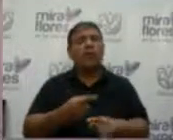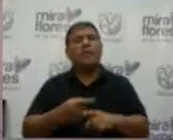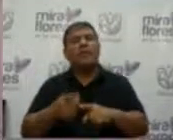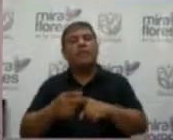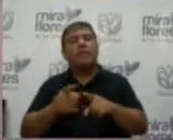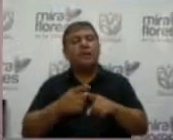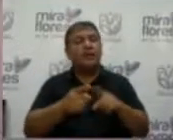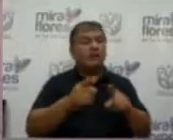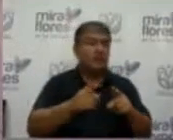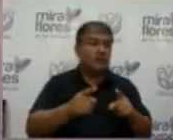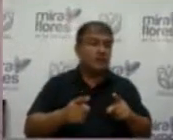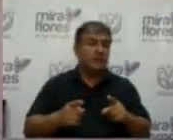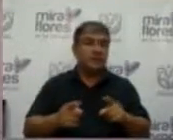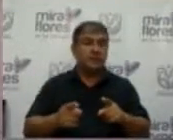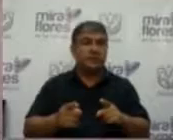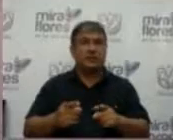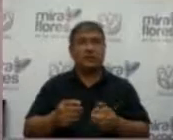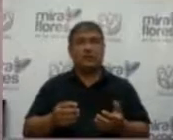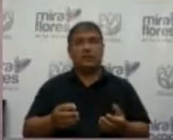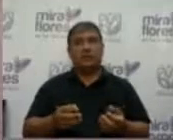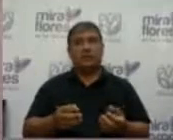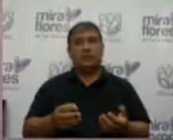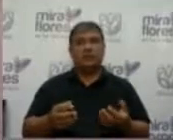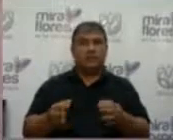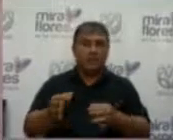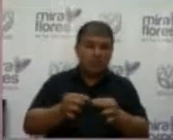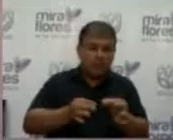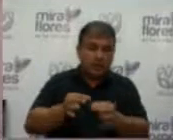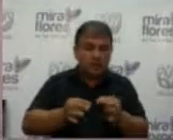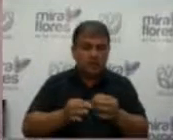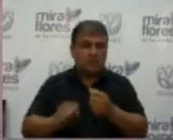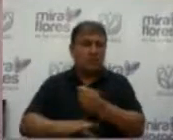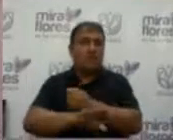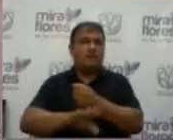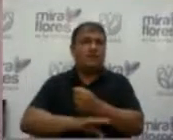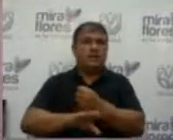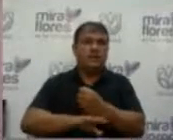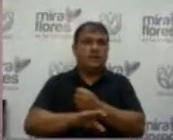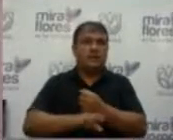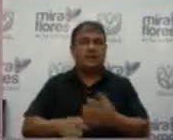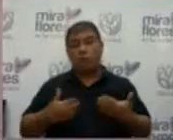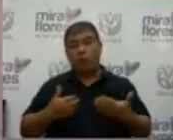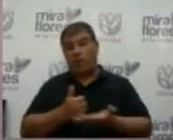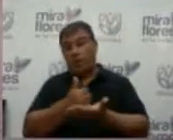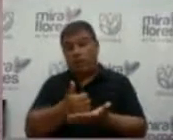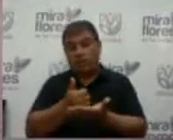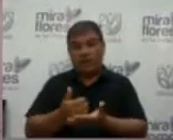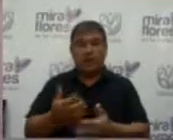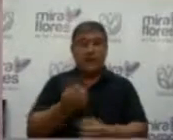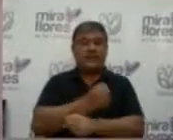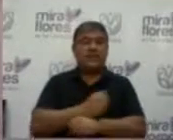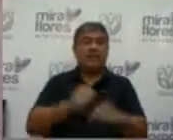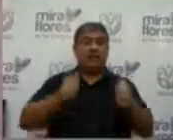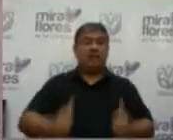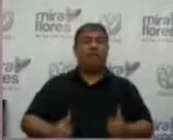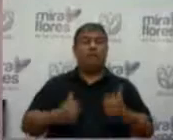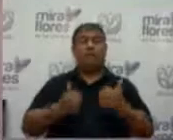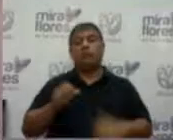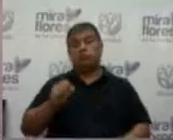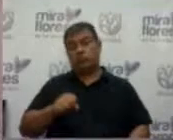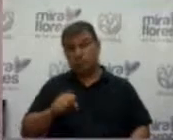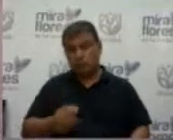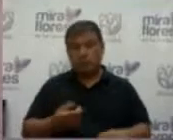determinadas instrucciones muy elementales. Se puede ayudar a salvar vidas de esta forma.